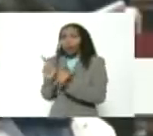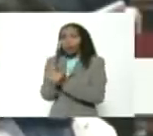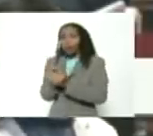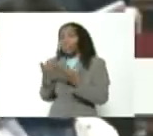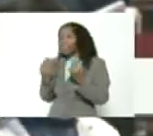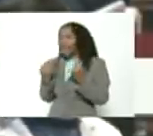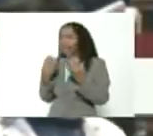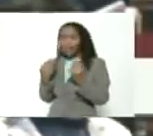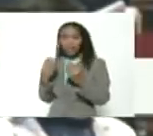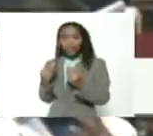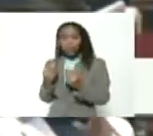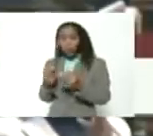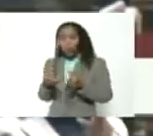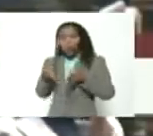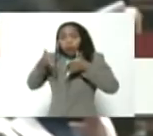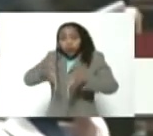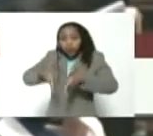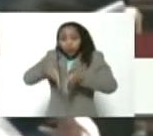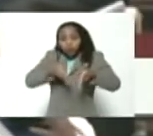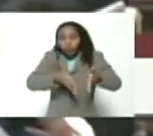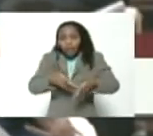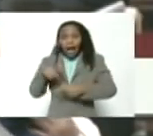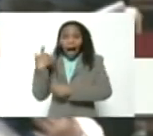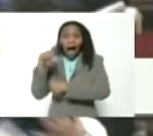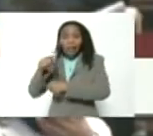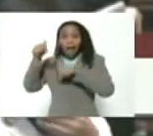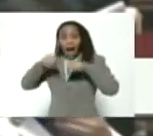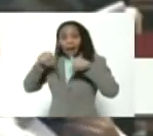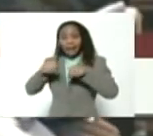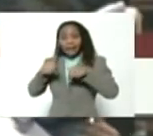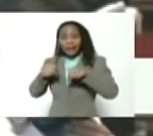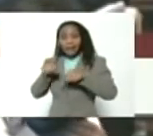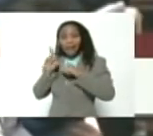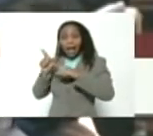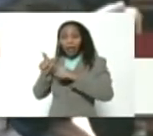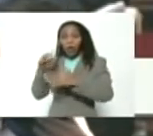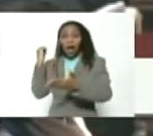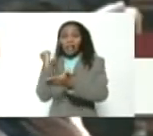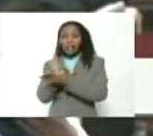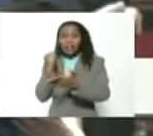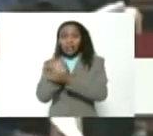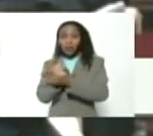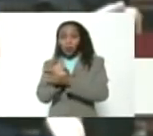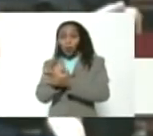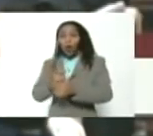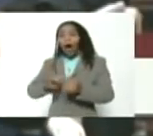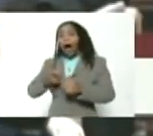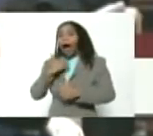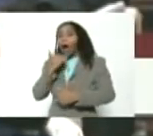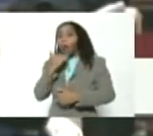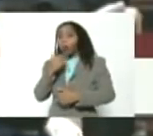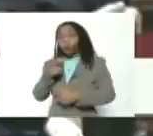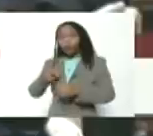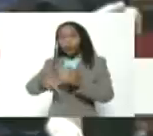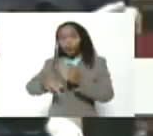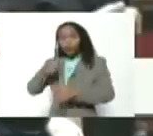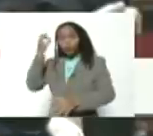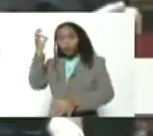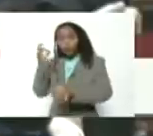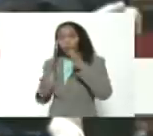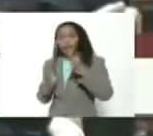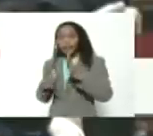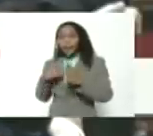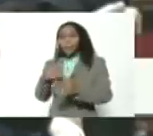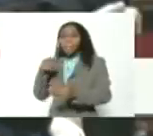tantas fosas comunes que seguirán existiendo ahorita aquí de estos asesinos que algún día pagarán la muerte